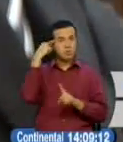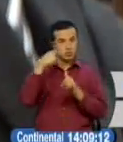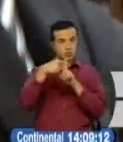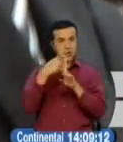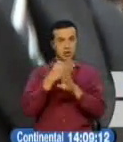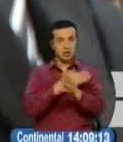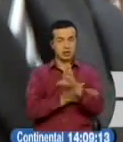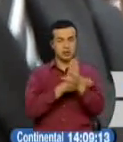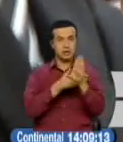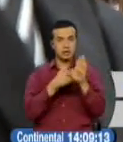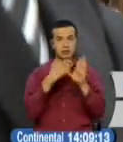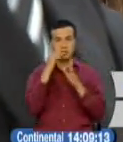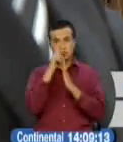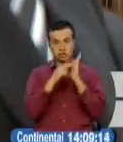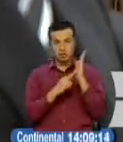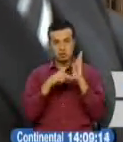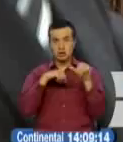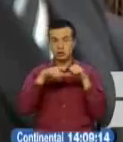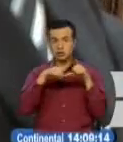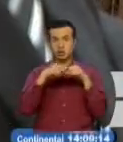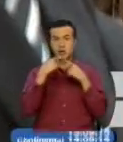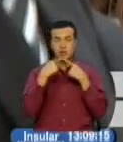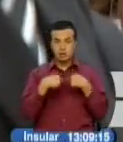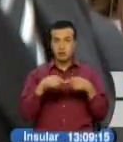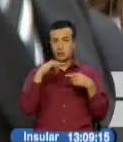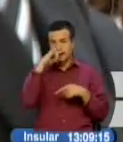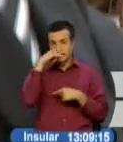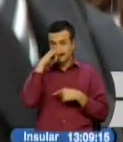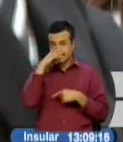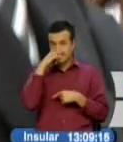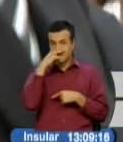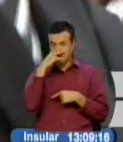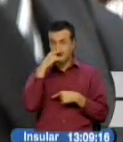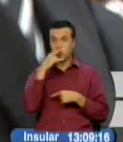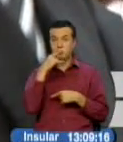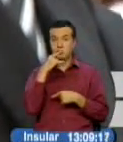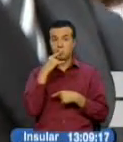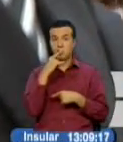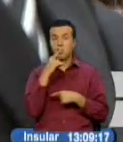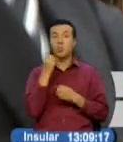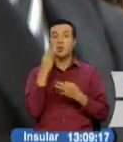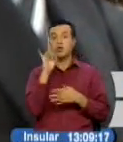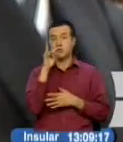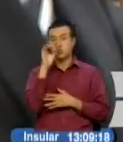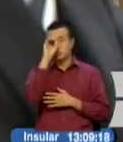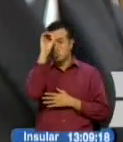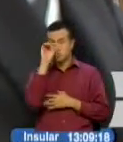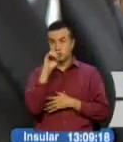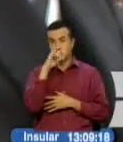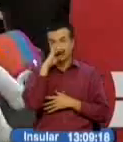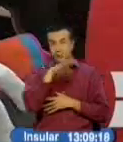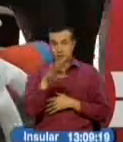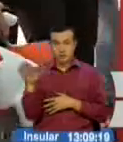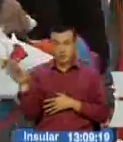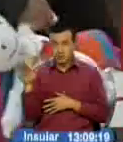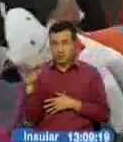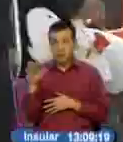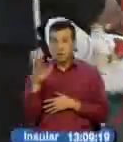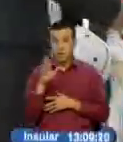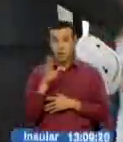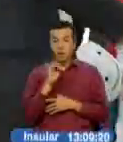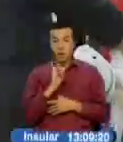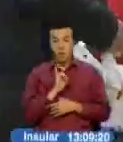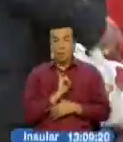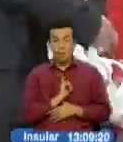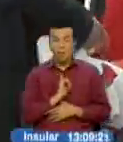cifras administrativas de nuestros registros administrativos sí demuestran una tendencia a la baja de casi el 18% en la actualidad. Además, explicaron